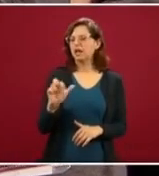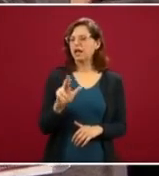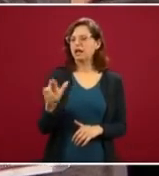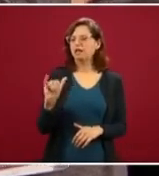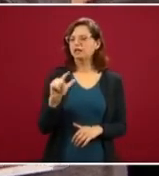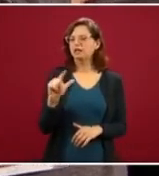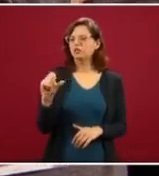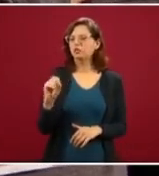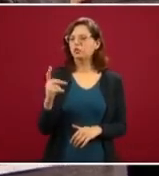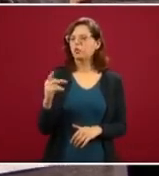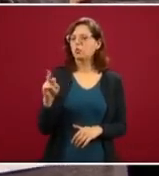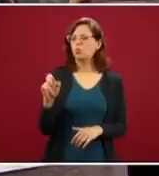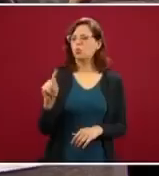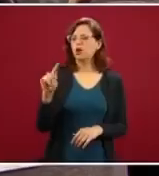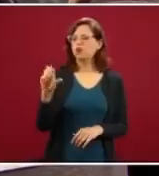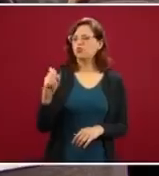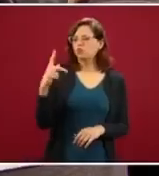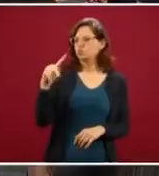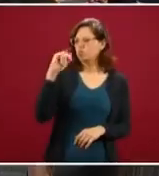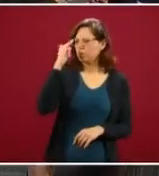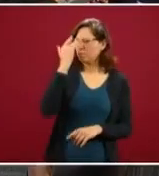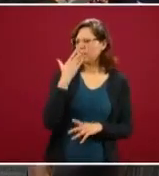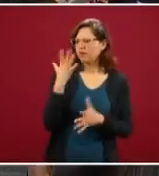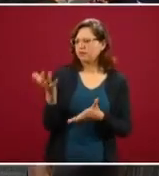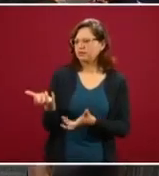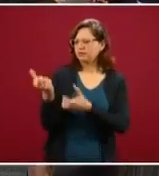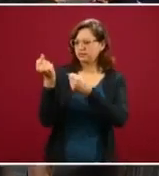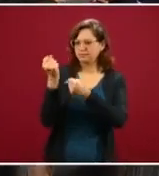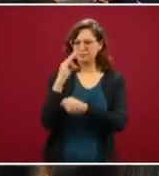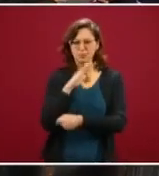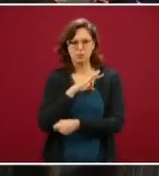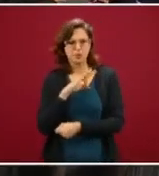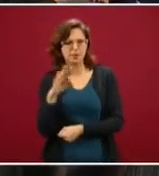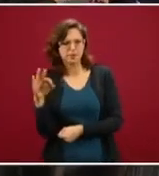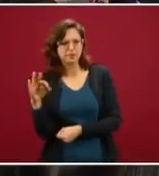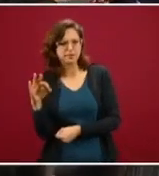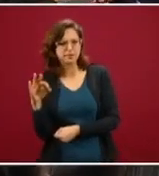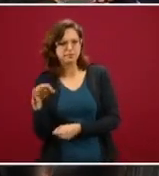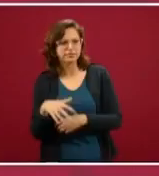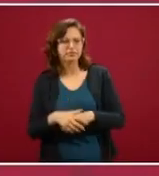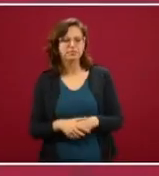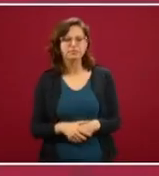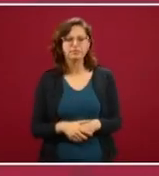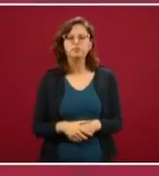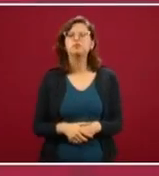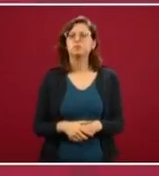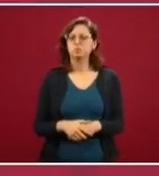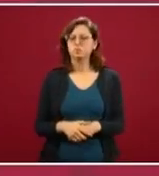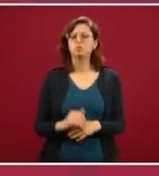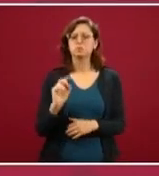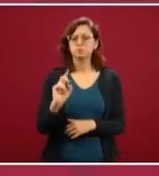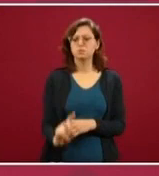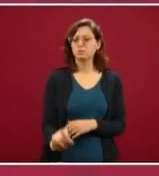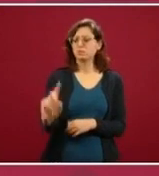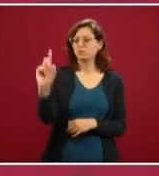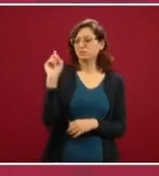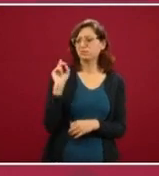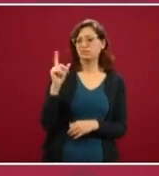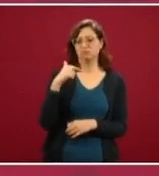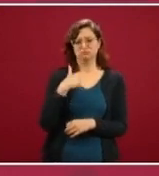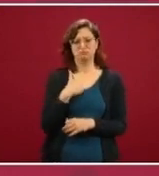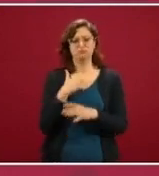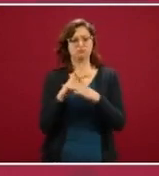porque bueno, yo hablé de ella el domingo y hablé